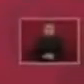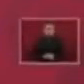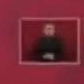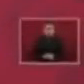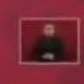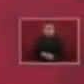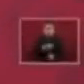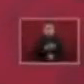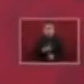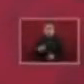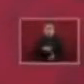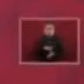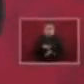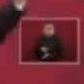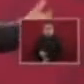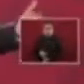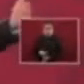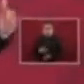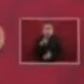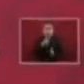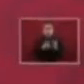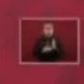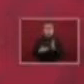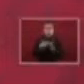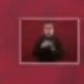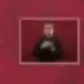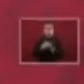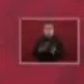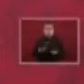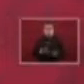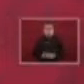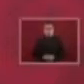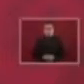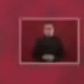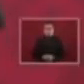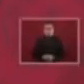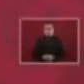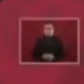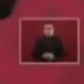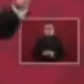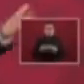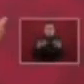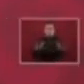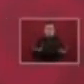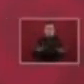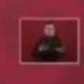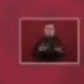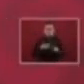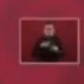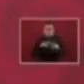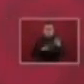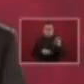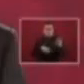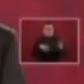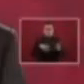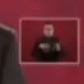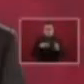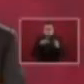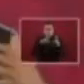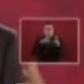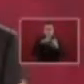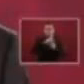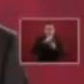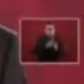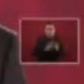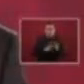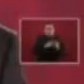más o menos creen que el presidente está haciendo lo correcto en el combate a la corrupción. Se reduce el número de personas que reconoce